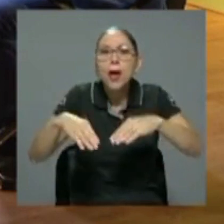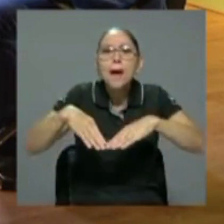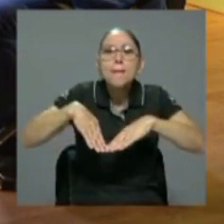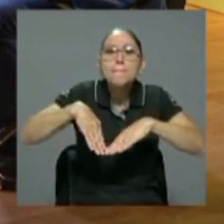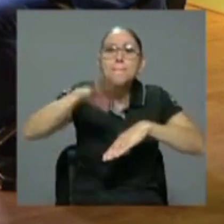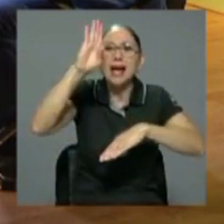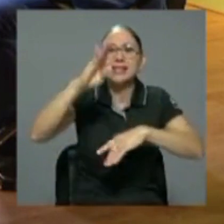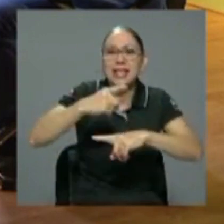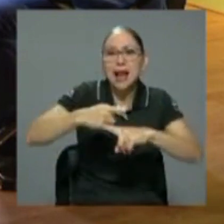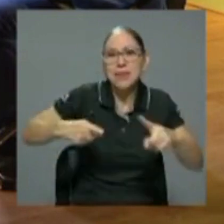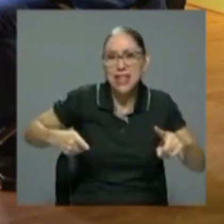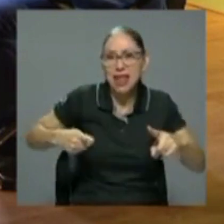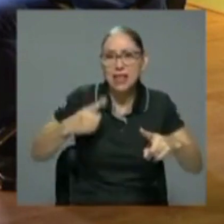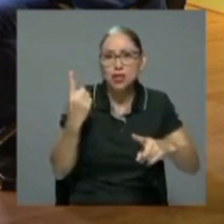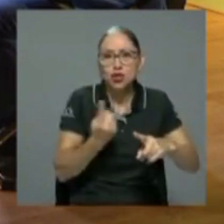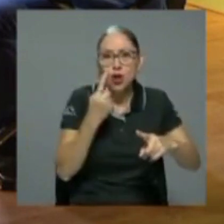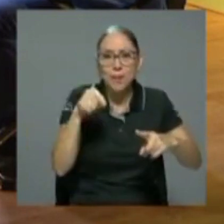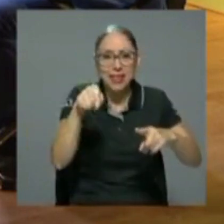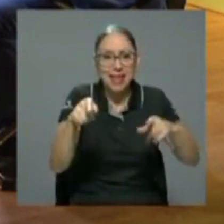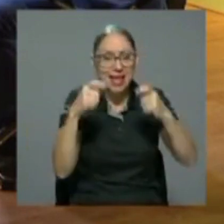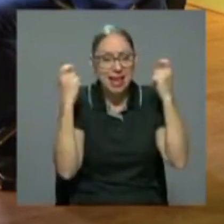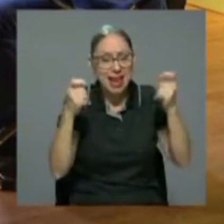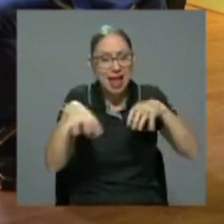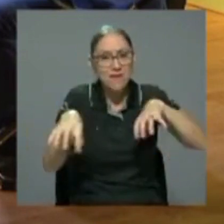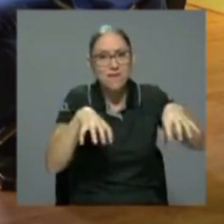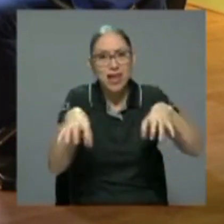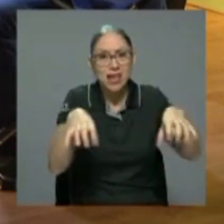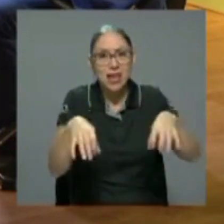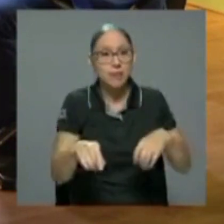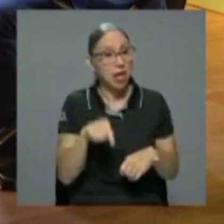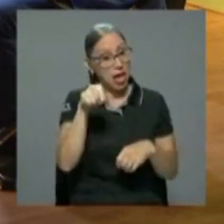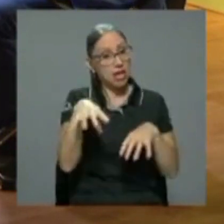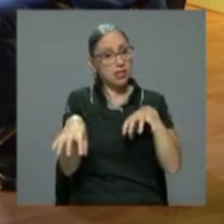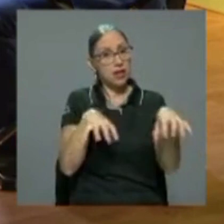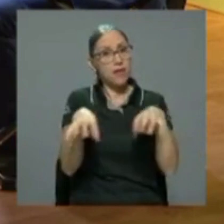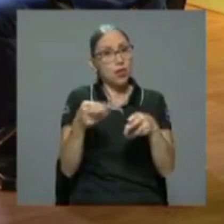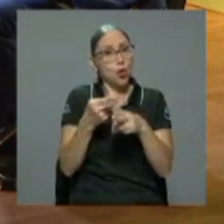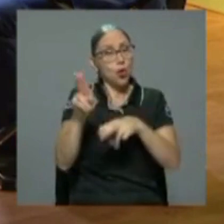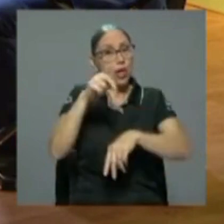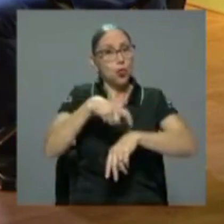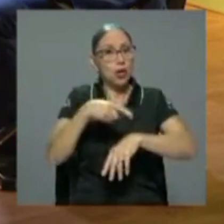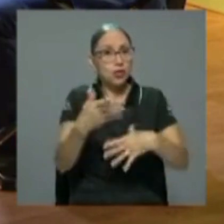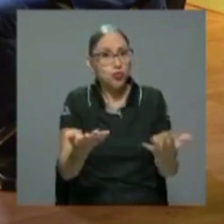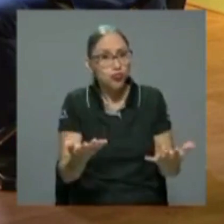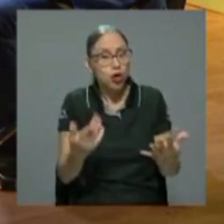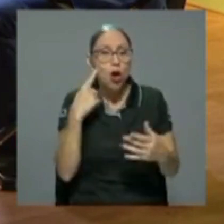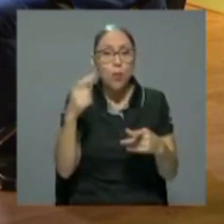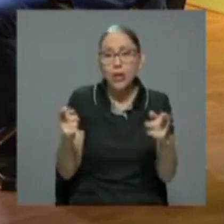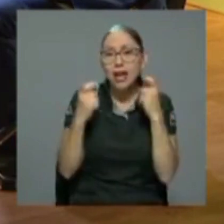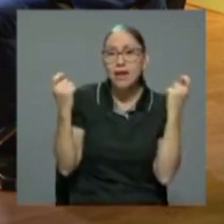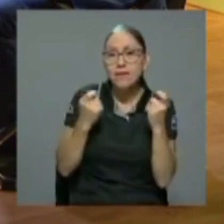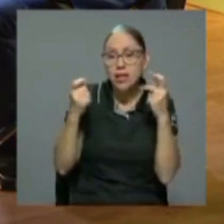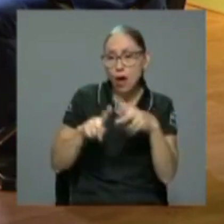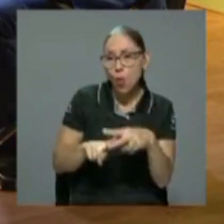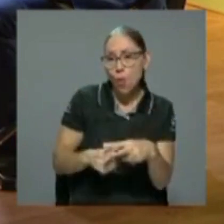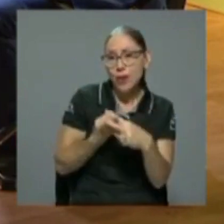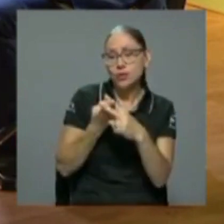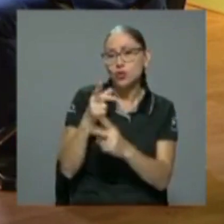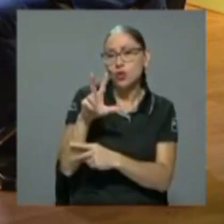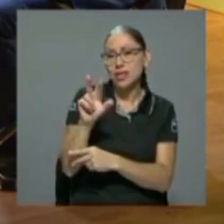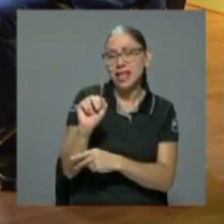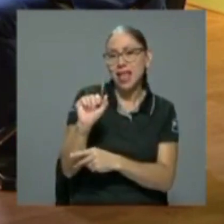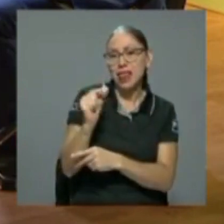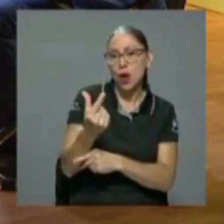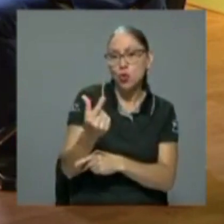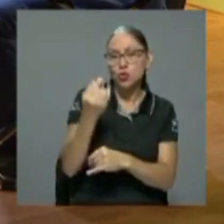lo cual en un evento de este tipo y de tan corta duración, porque la feria comenzó el 30 de agosto y